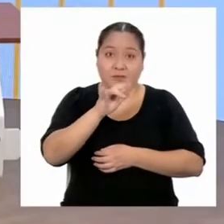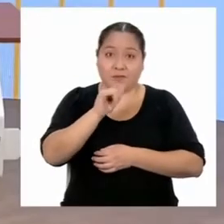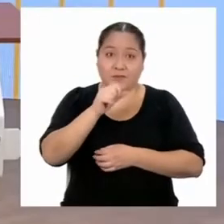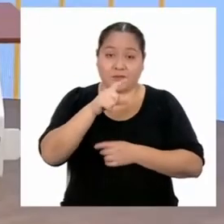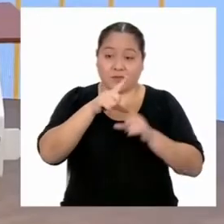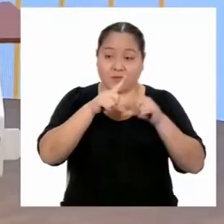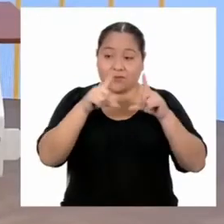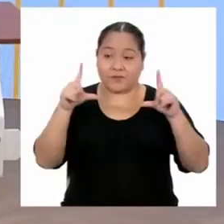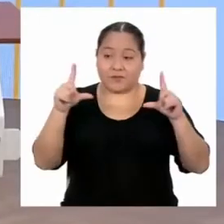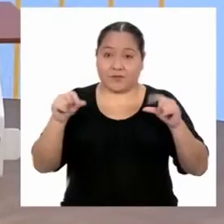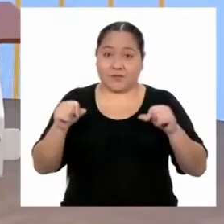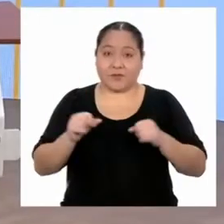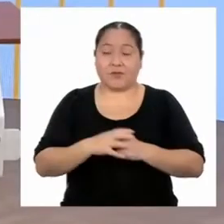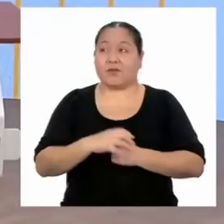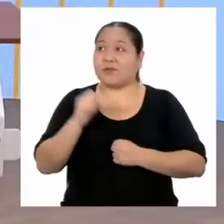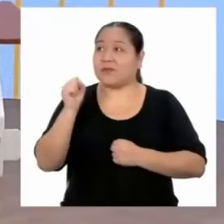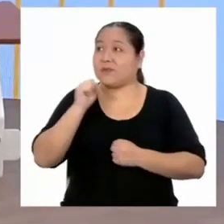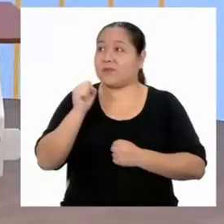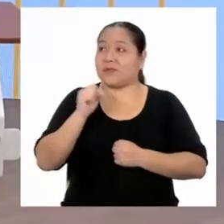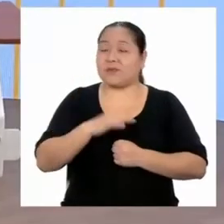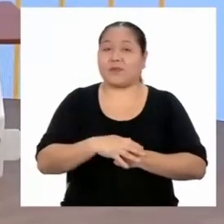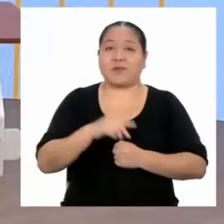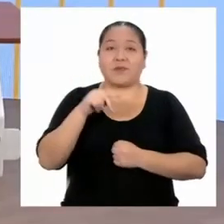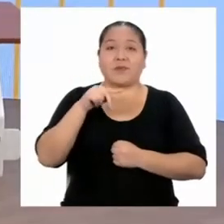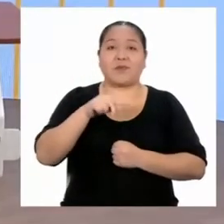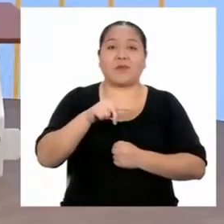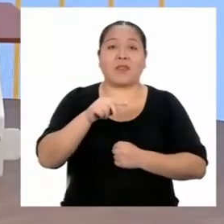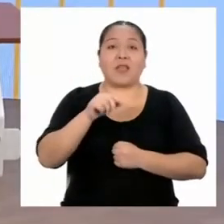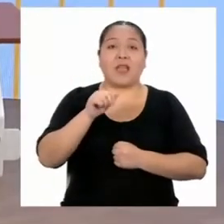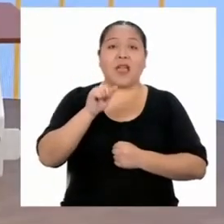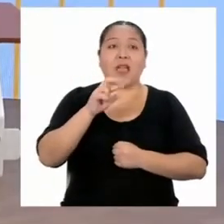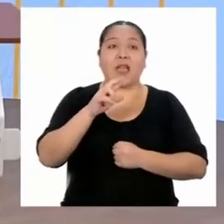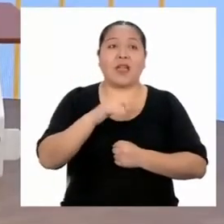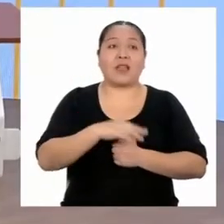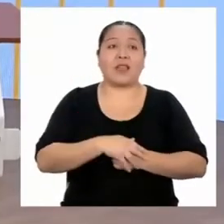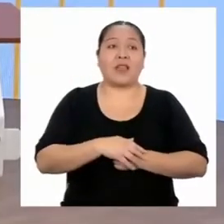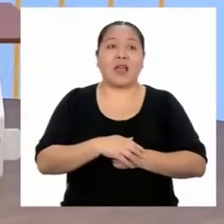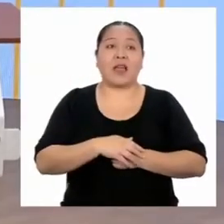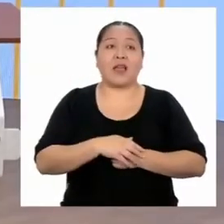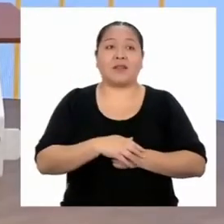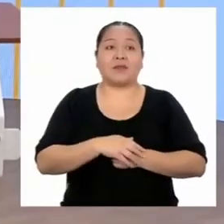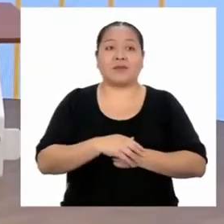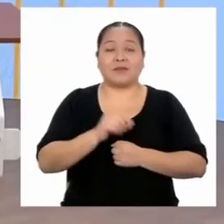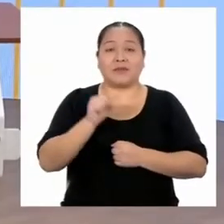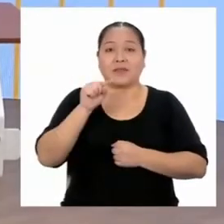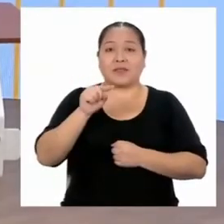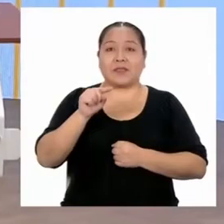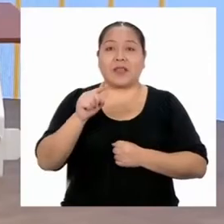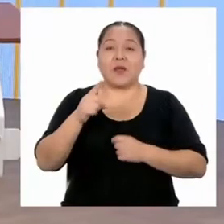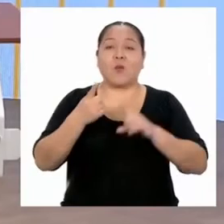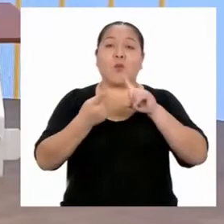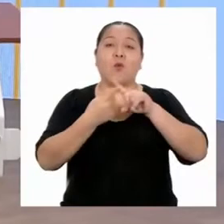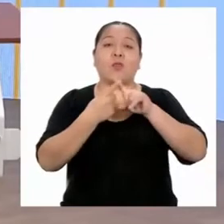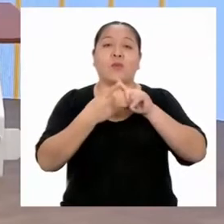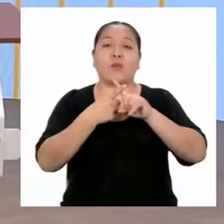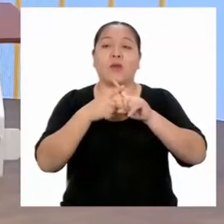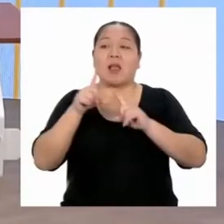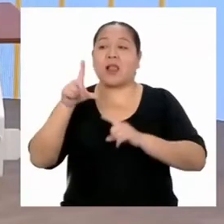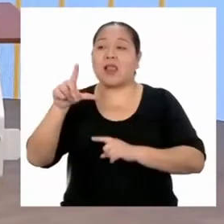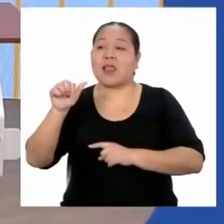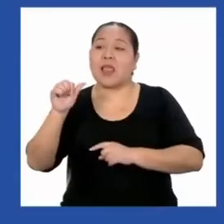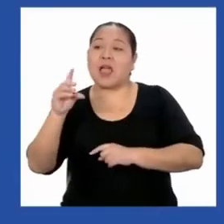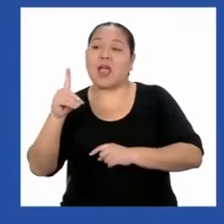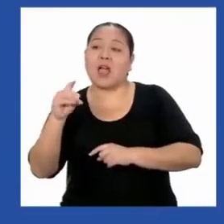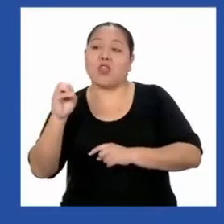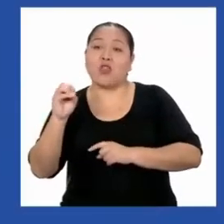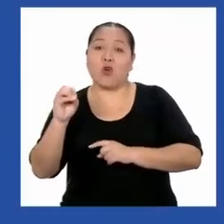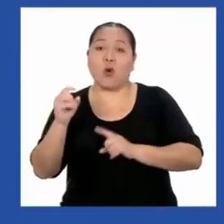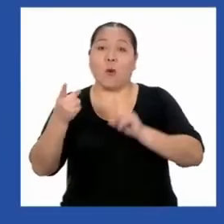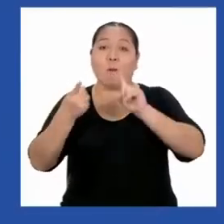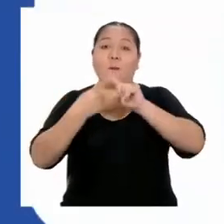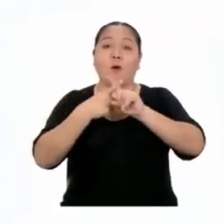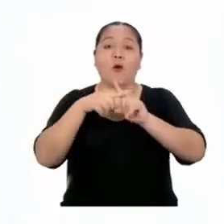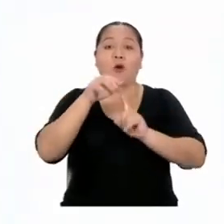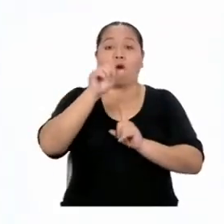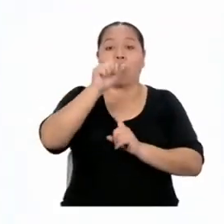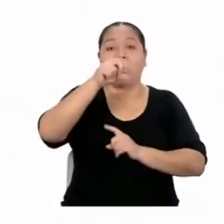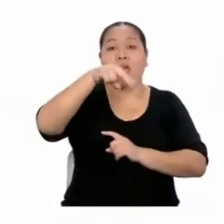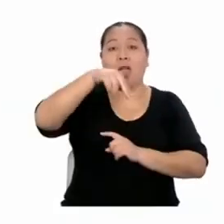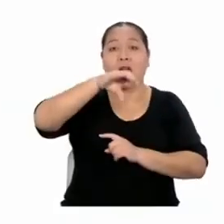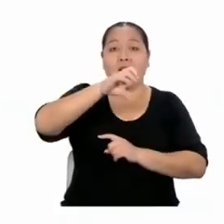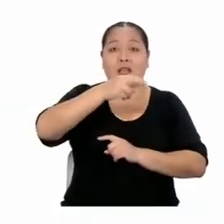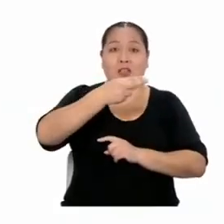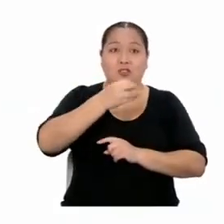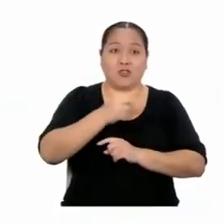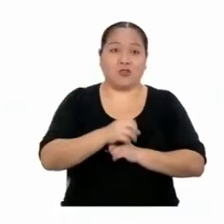Claro que sí. Para hallar el área de un rectángulo, aplicamos la fórmula que consiste en multiplicar el largo por el ancho.